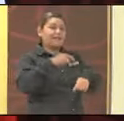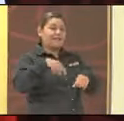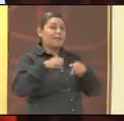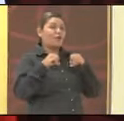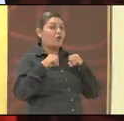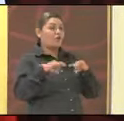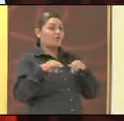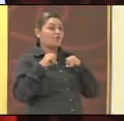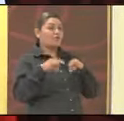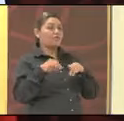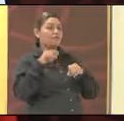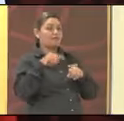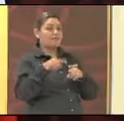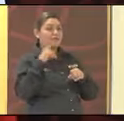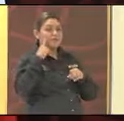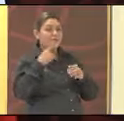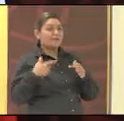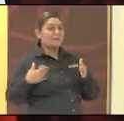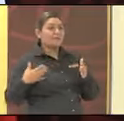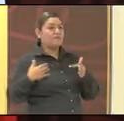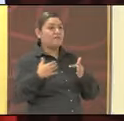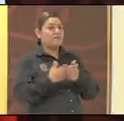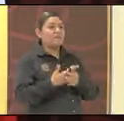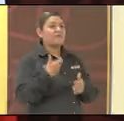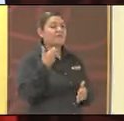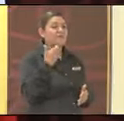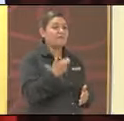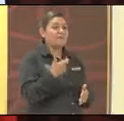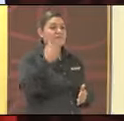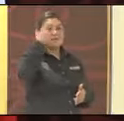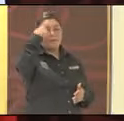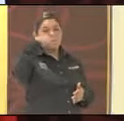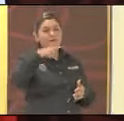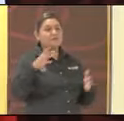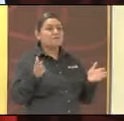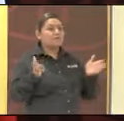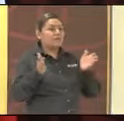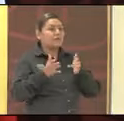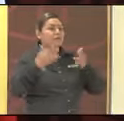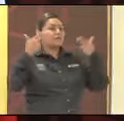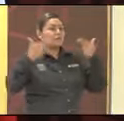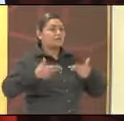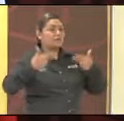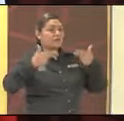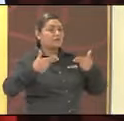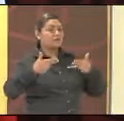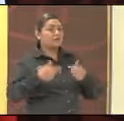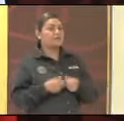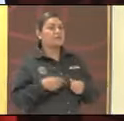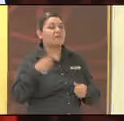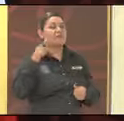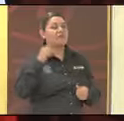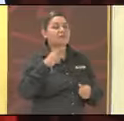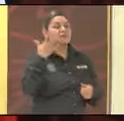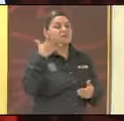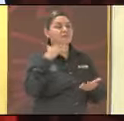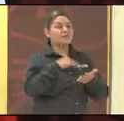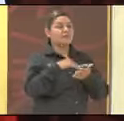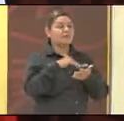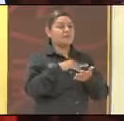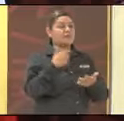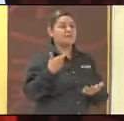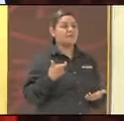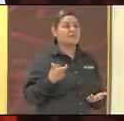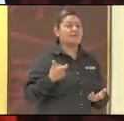oficinas, vamos a ser promotores de la inversión para esos pequeños negocios. Esos fueron 5 millones de pesos.